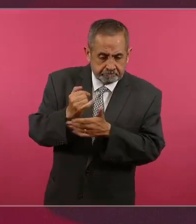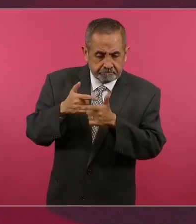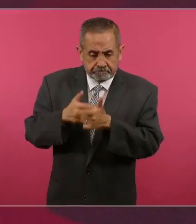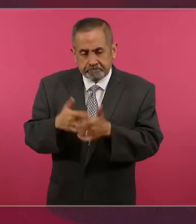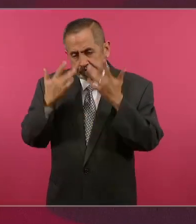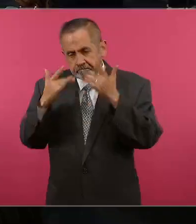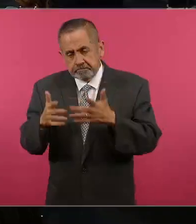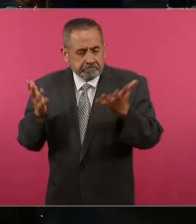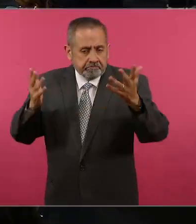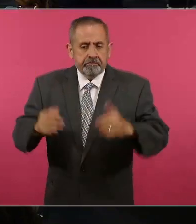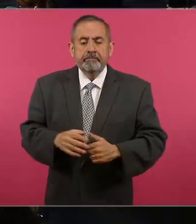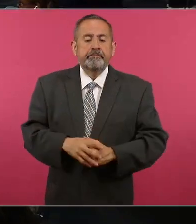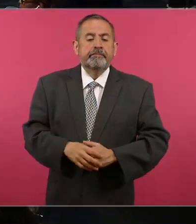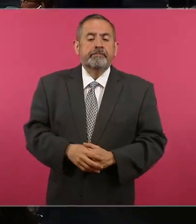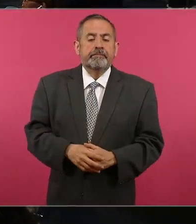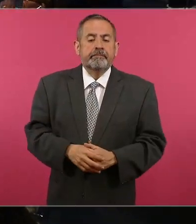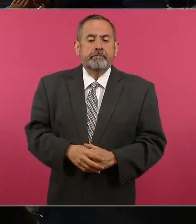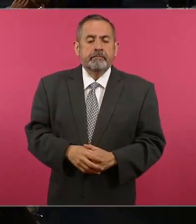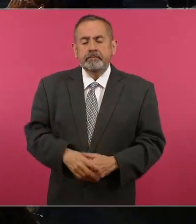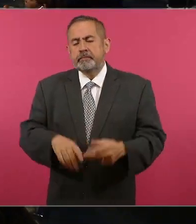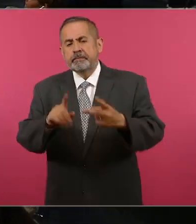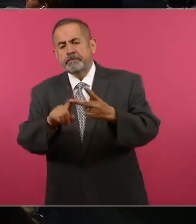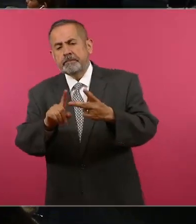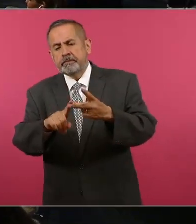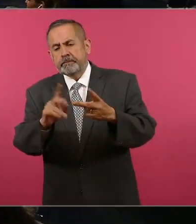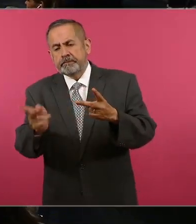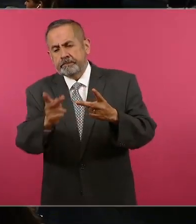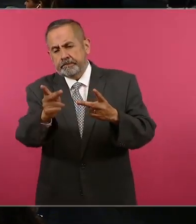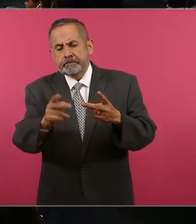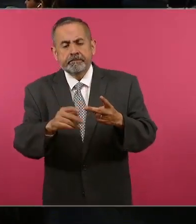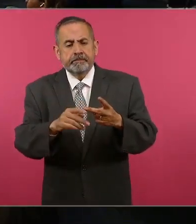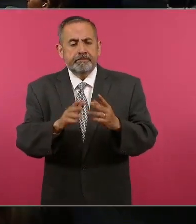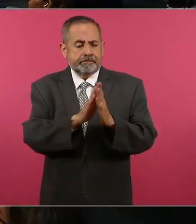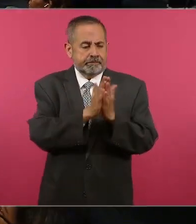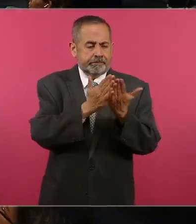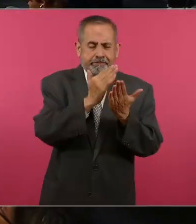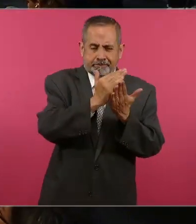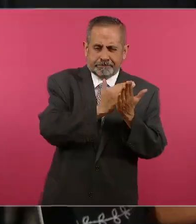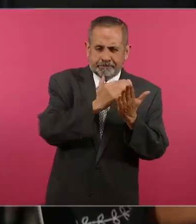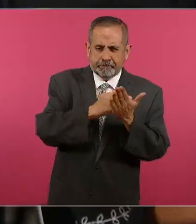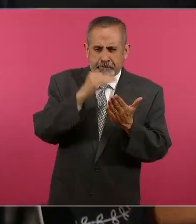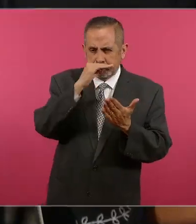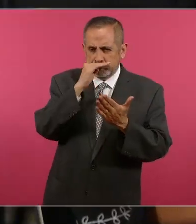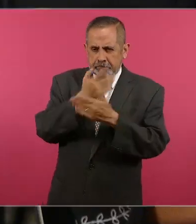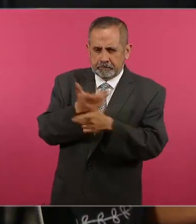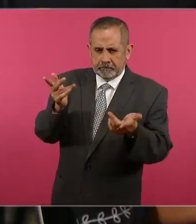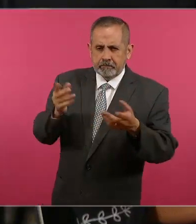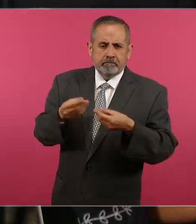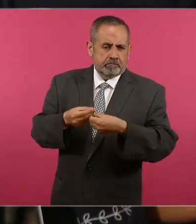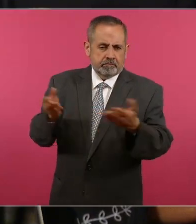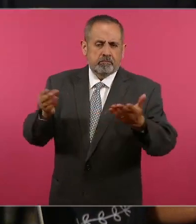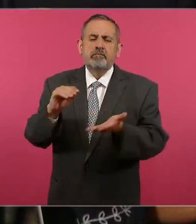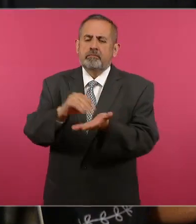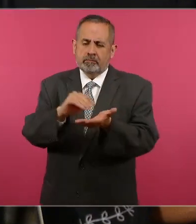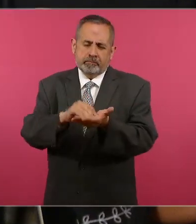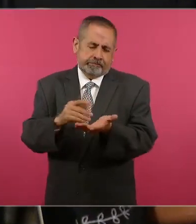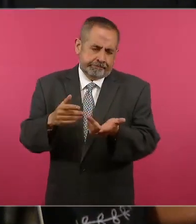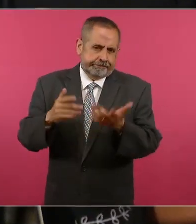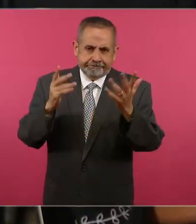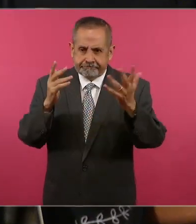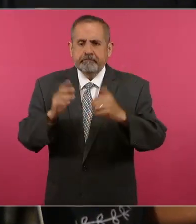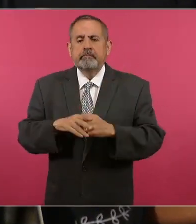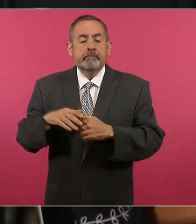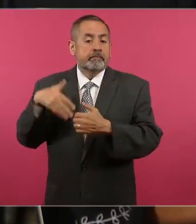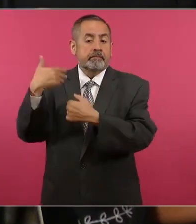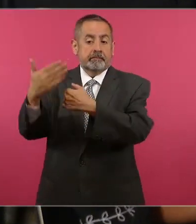Bien, presidente, el tema de los libros de texto, bueno, sigue siendo un tema de coyuntura, sobre todo tomando en cuenta que la próxima semana